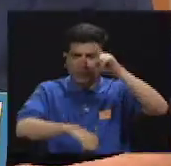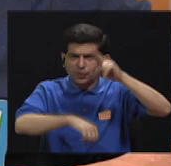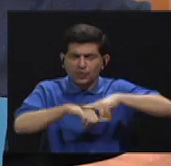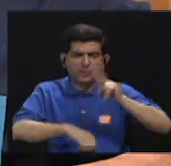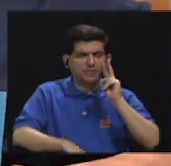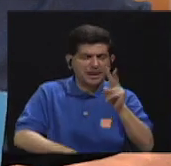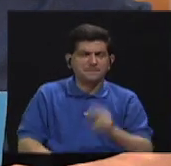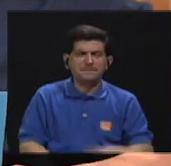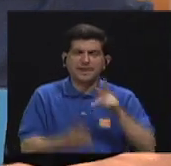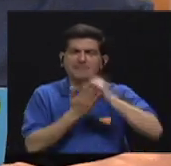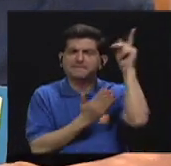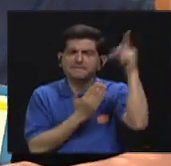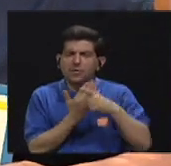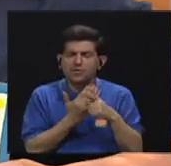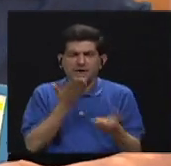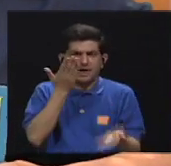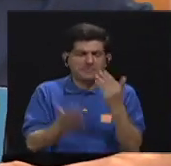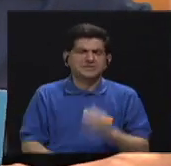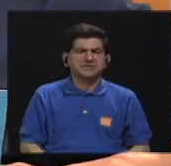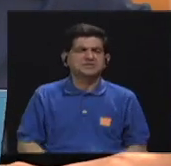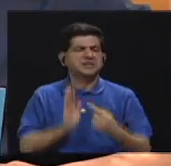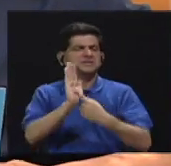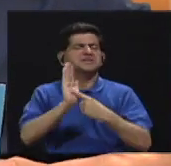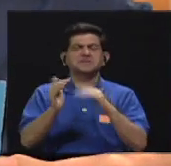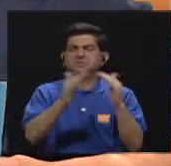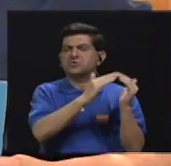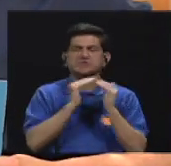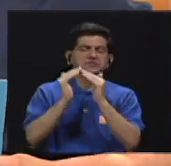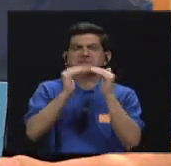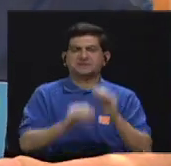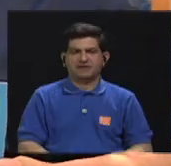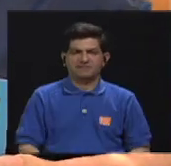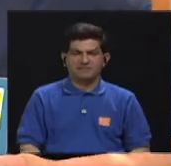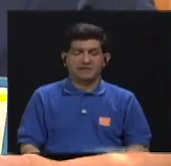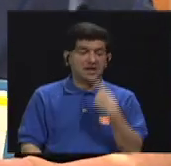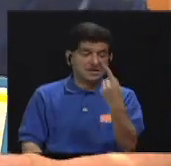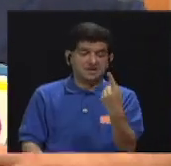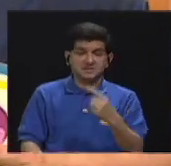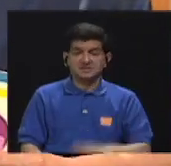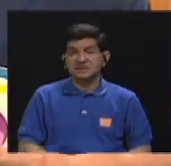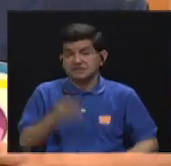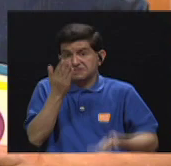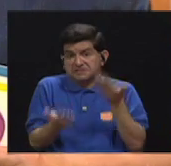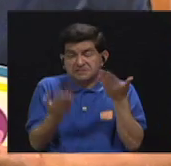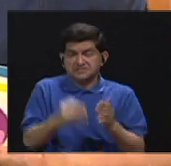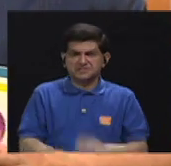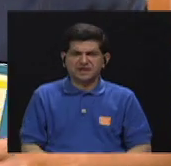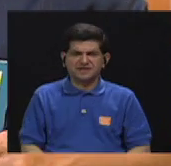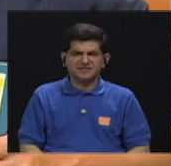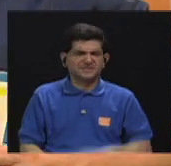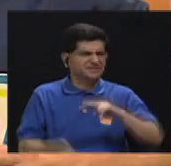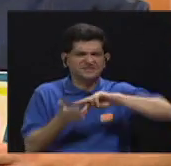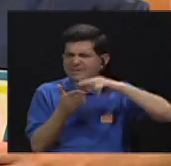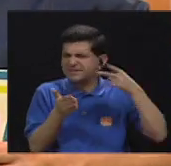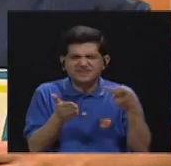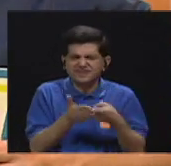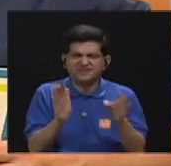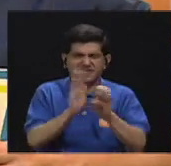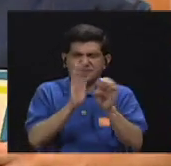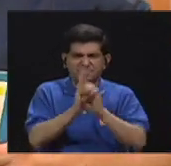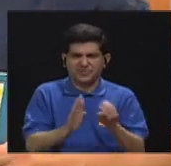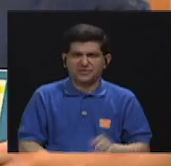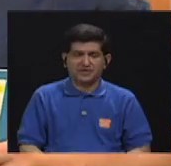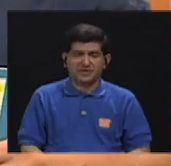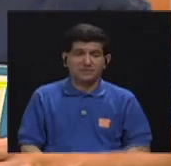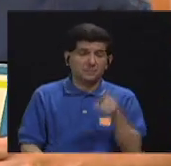ve algunos programas que se lanzan a la población, ¿verdad? Y que uno dice, bueno, ¿en qué consisten? Como por ejemplo este